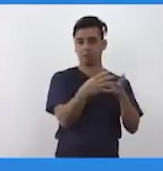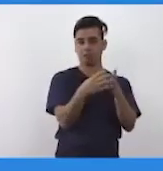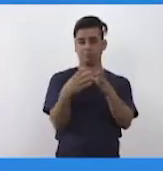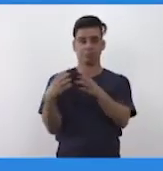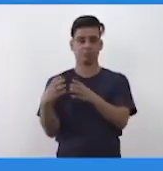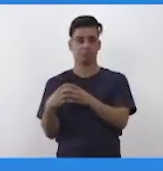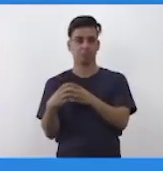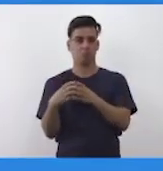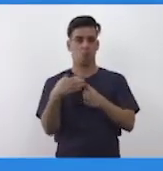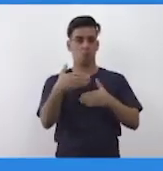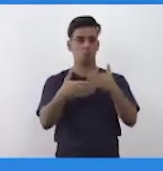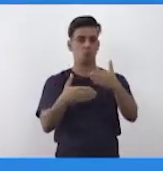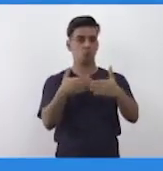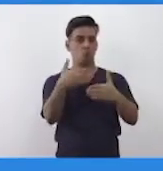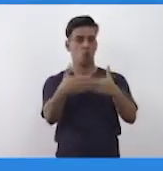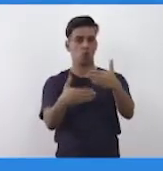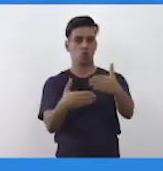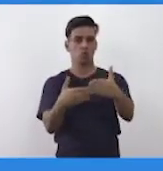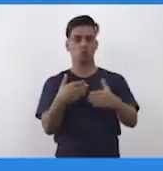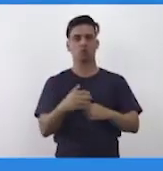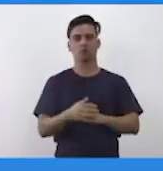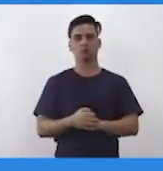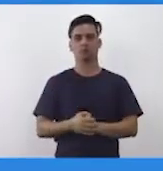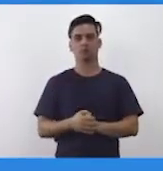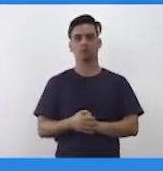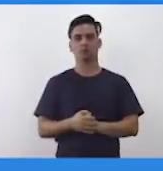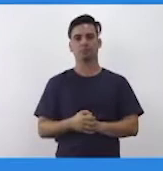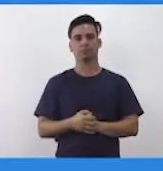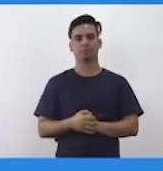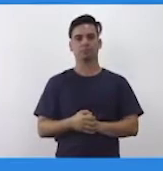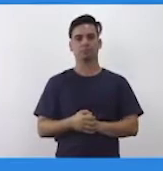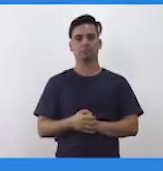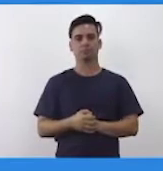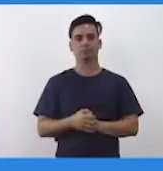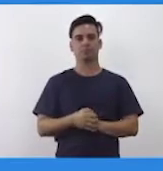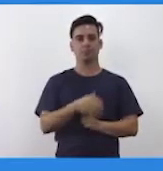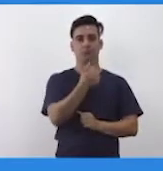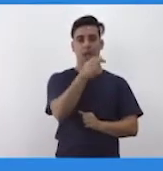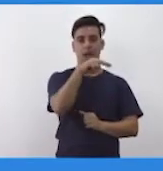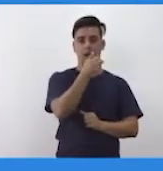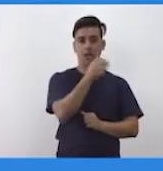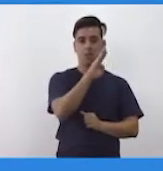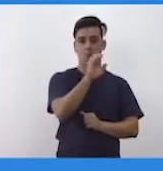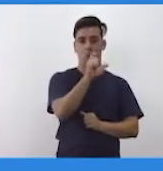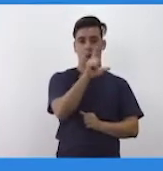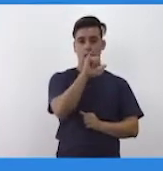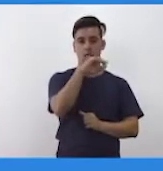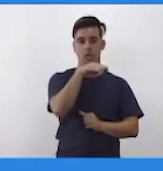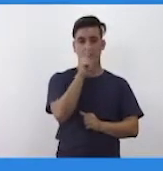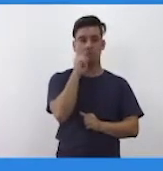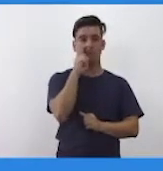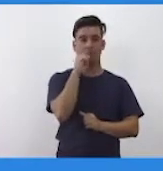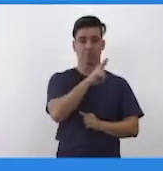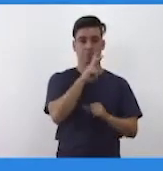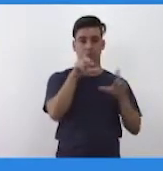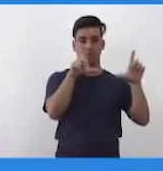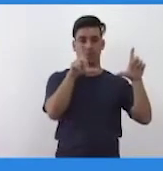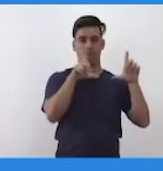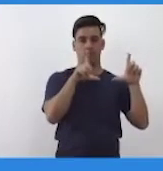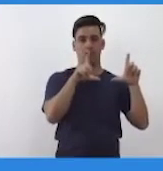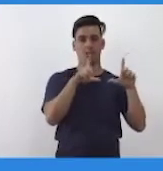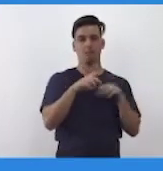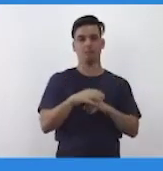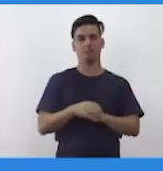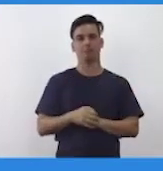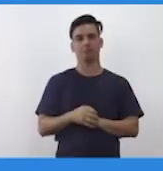ambos procesos metabólicos. En el caso del anabolismo, como bien aparece en pantalla y ves